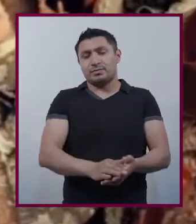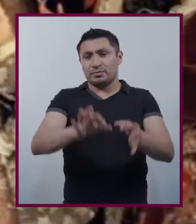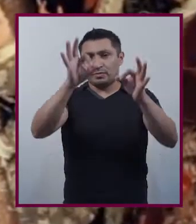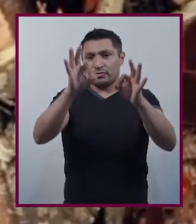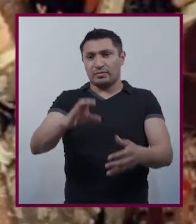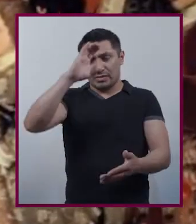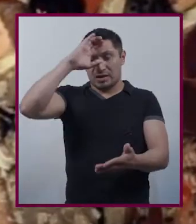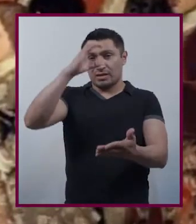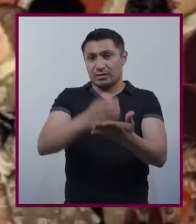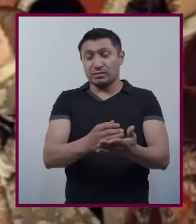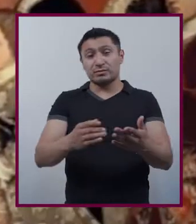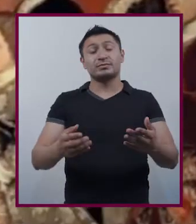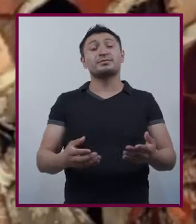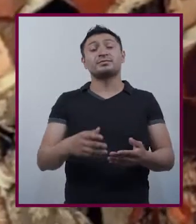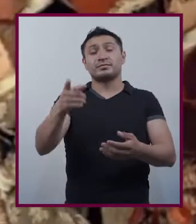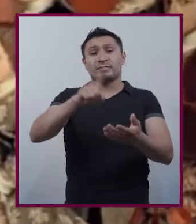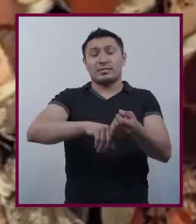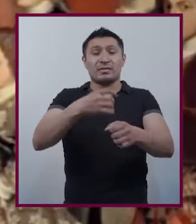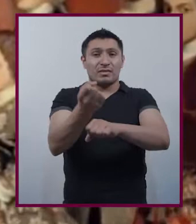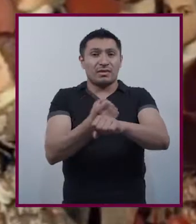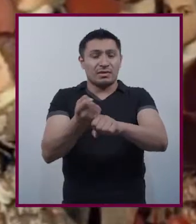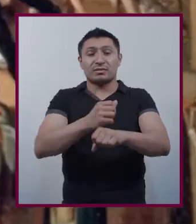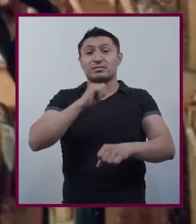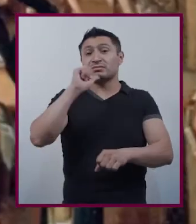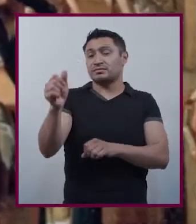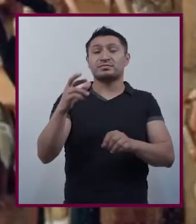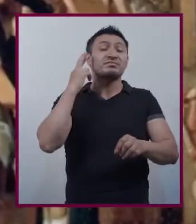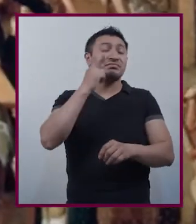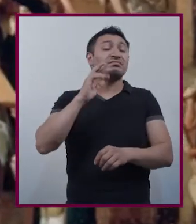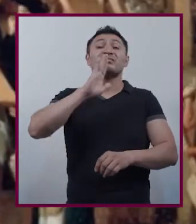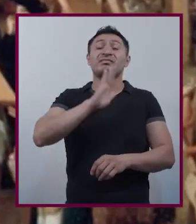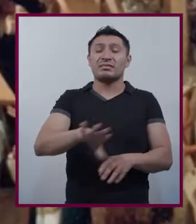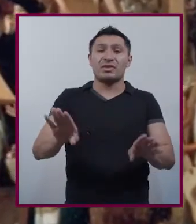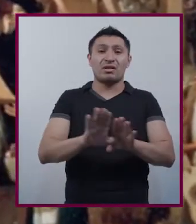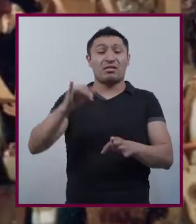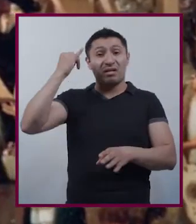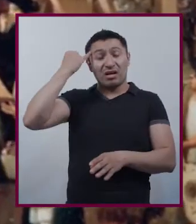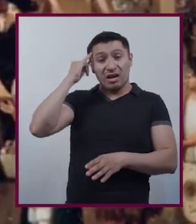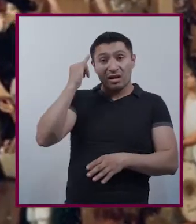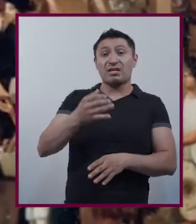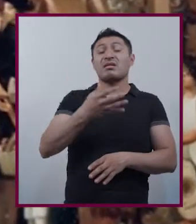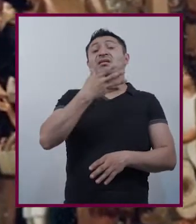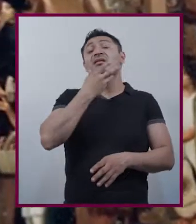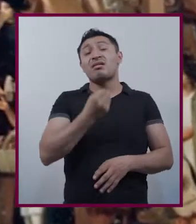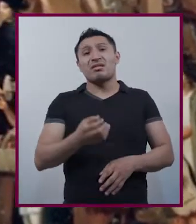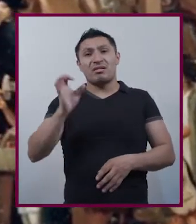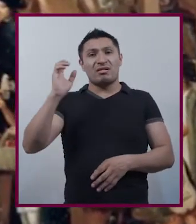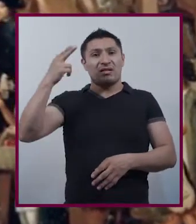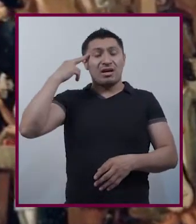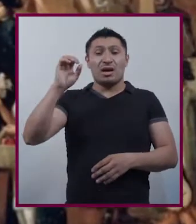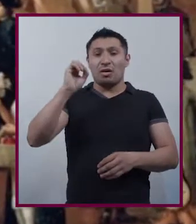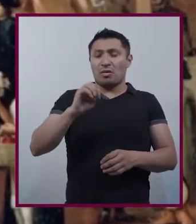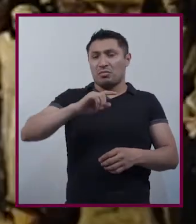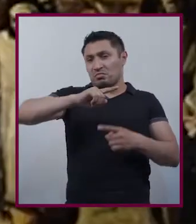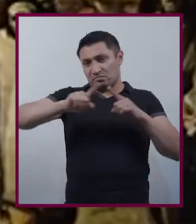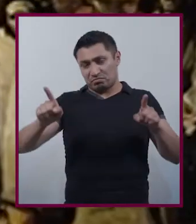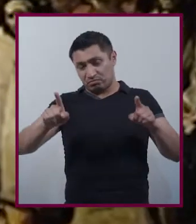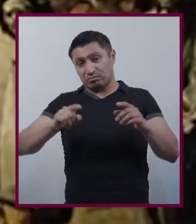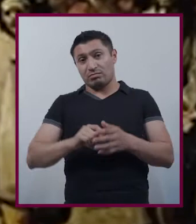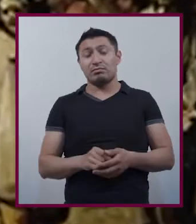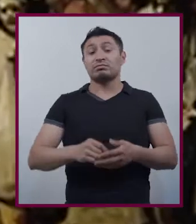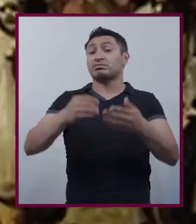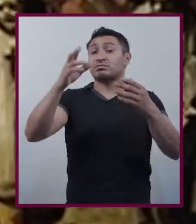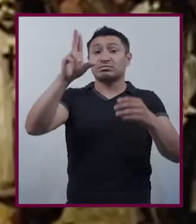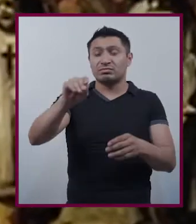católico, que en su sangre no había huellas de mala raza como india, judía, china o musulmana, que no